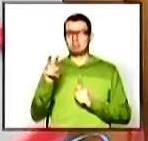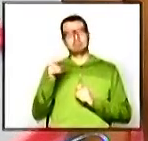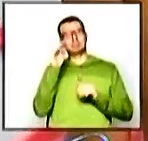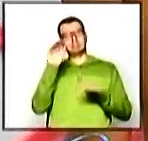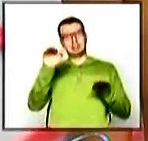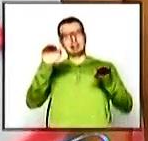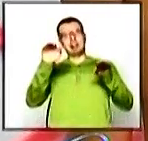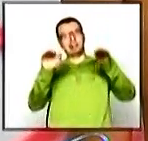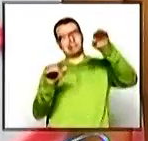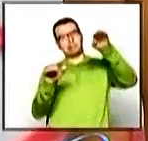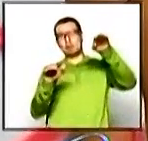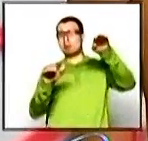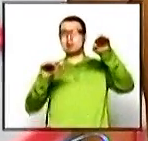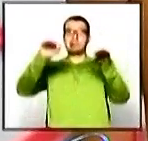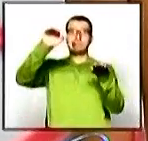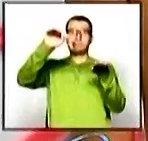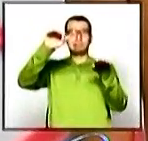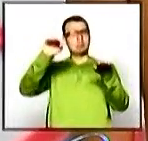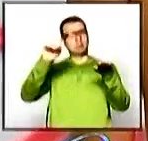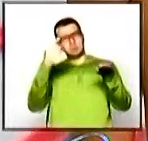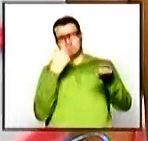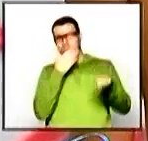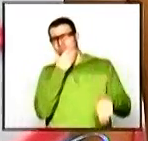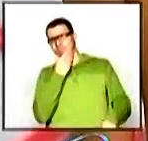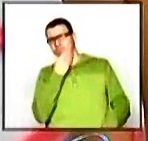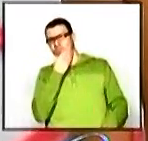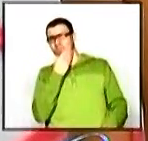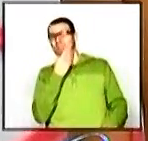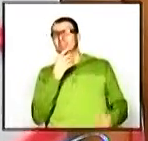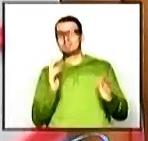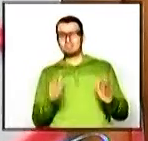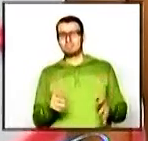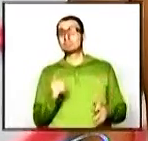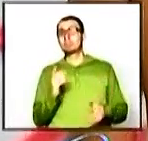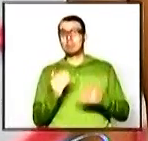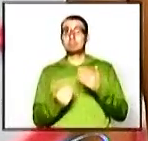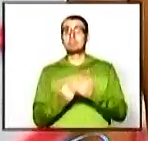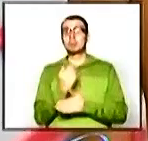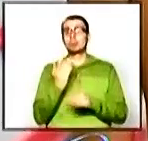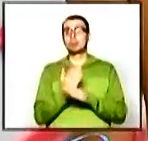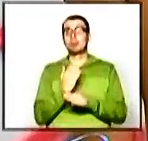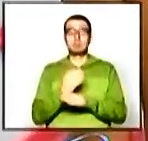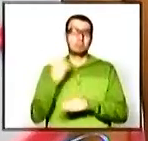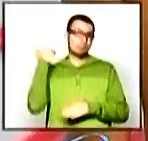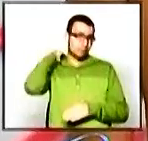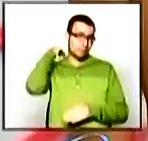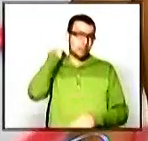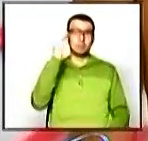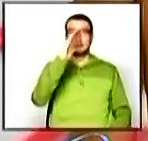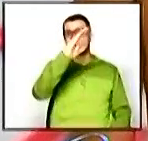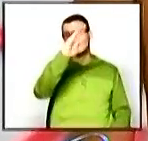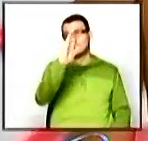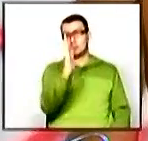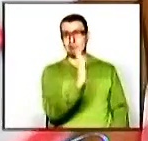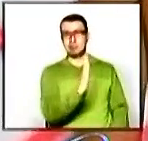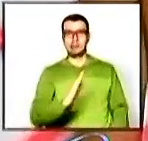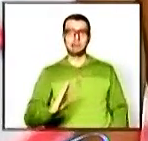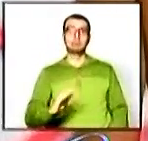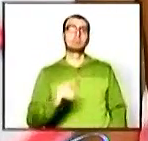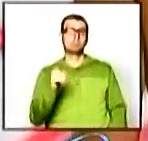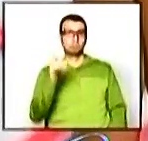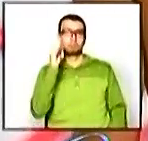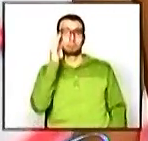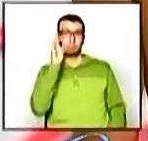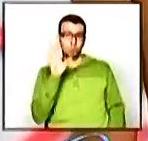o viceversa, un hombro más levantado que el otro, es donde empezamos a observar un problema de escoliosis a nivel torácico-cervical, ¿sí? Una escoliosis no es más que una